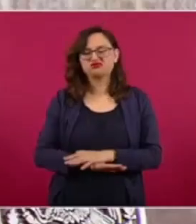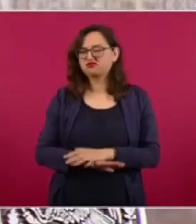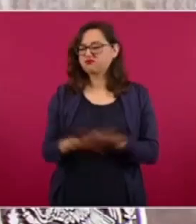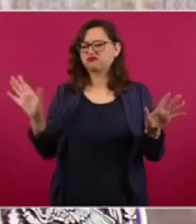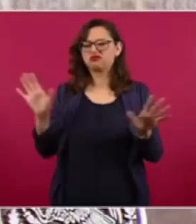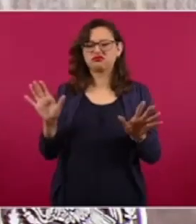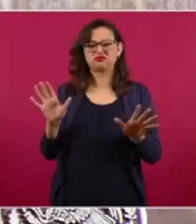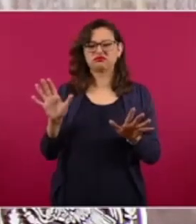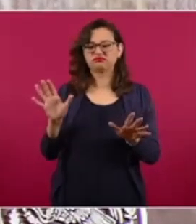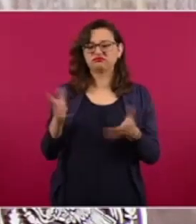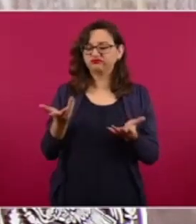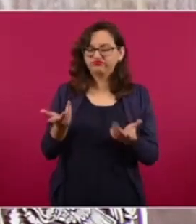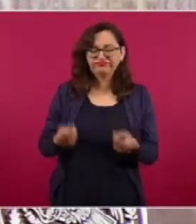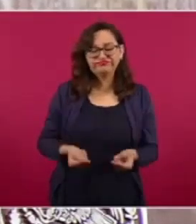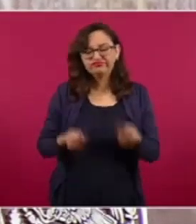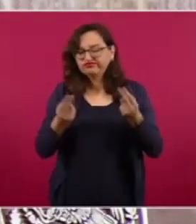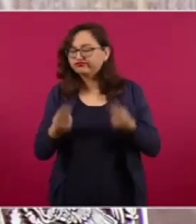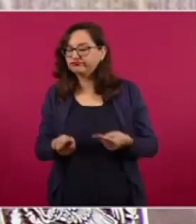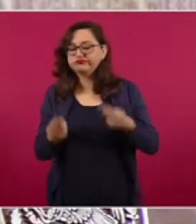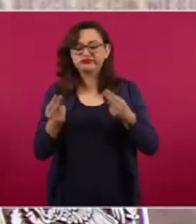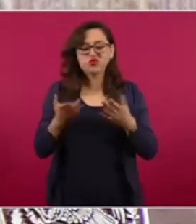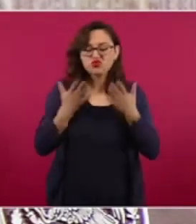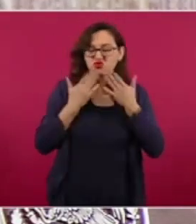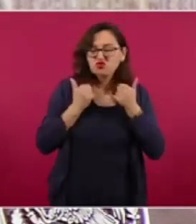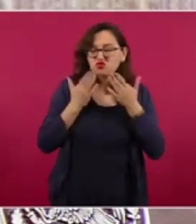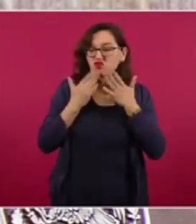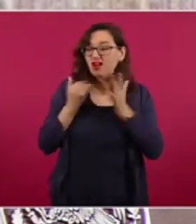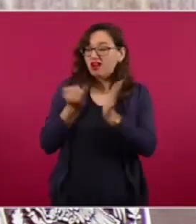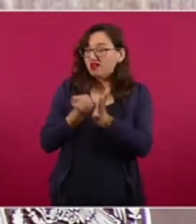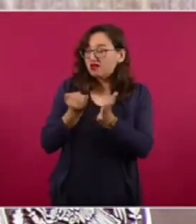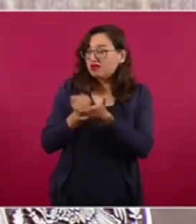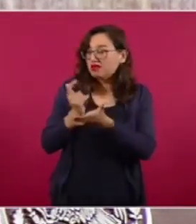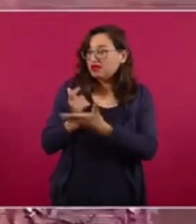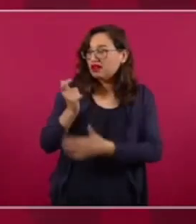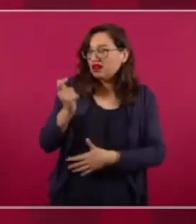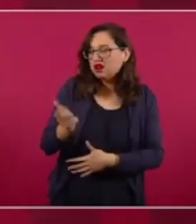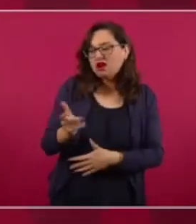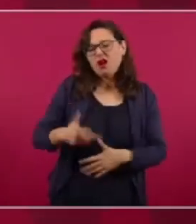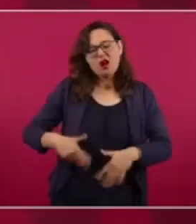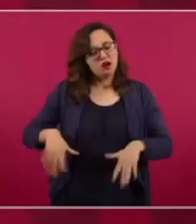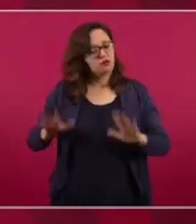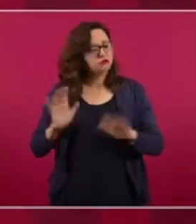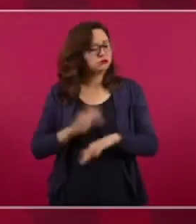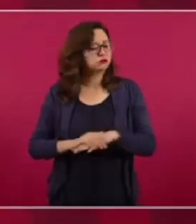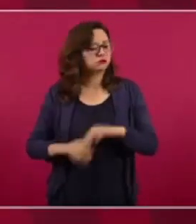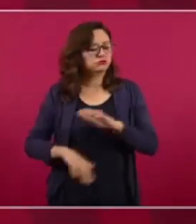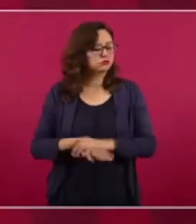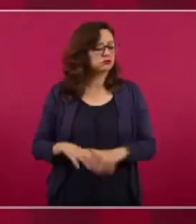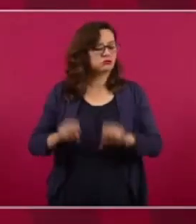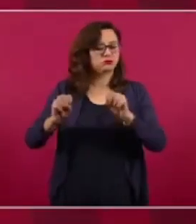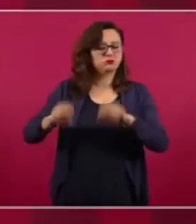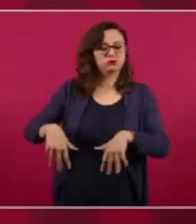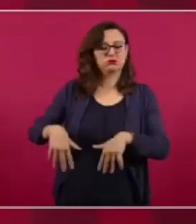no les resulta negocio, las están regresando. Entonces, en el caso del litio es